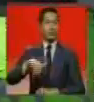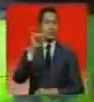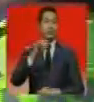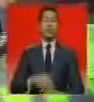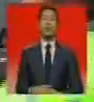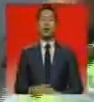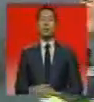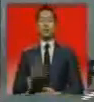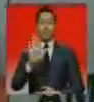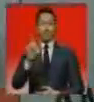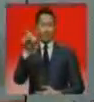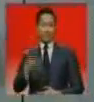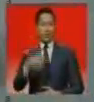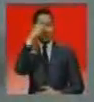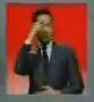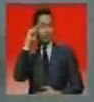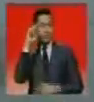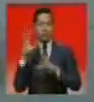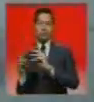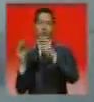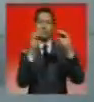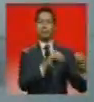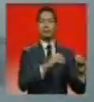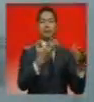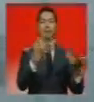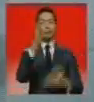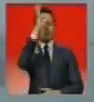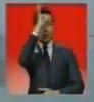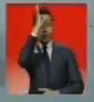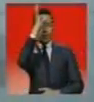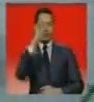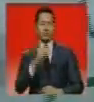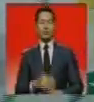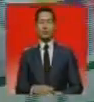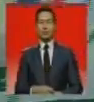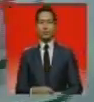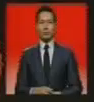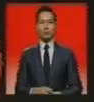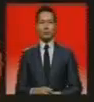su parte, el herido fue trasladado a una casa de salud. Daniel Montalvo, Gama Noticias.